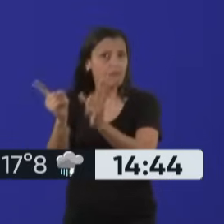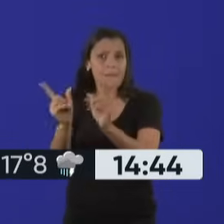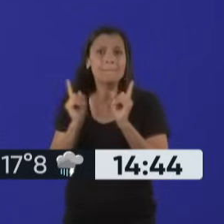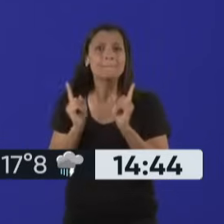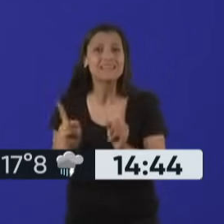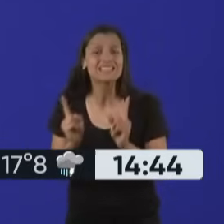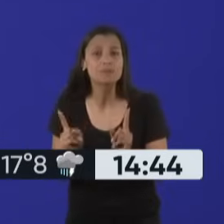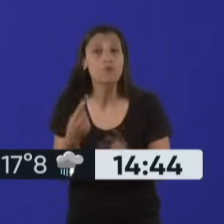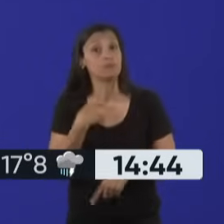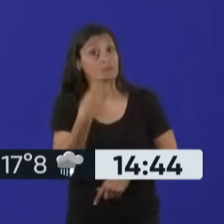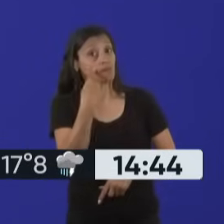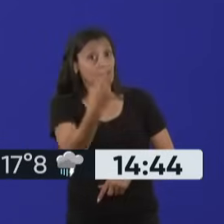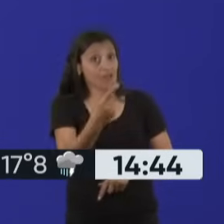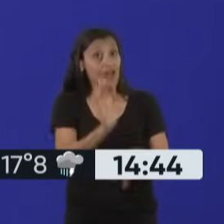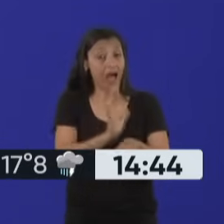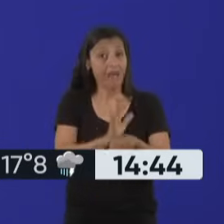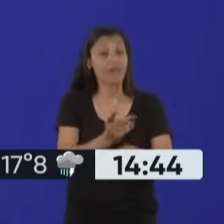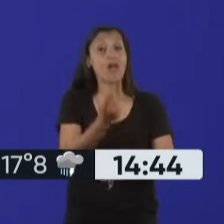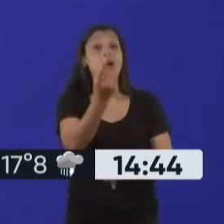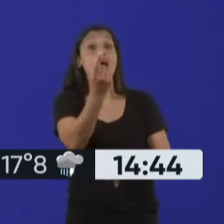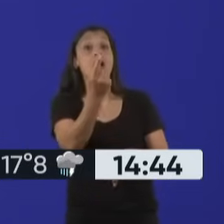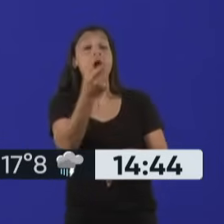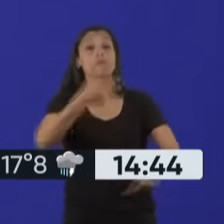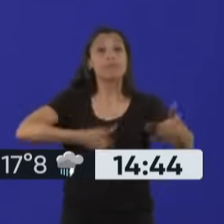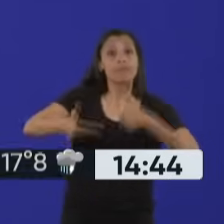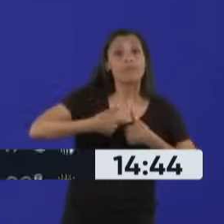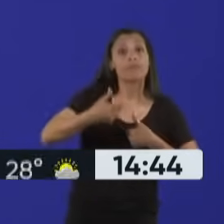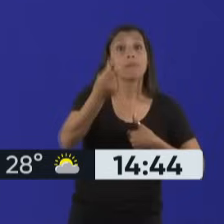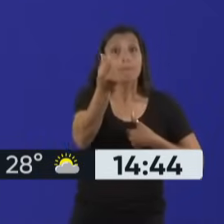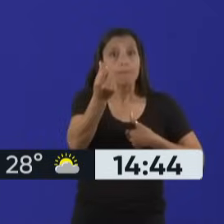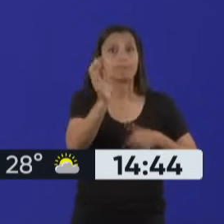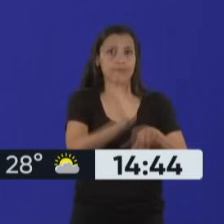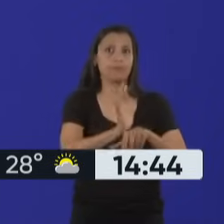Y eso que miren que la demanda de dinero la están sacudiendo de lo lindo, ¿eh?